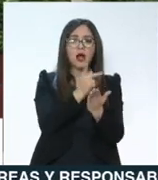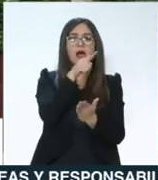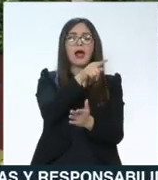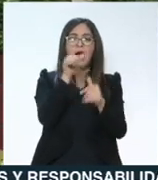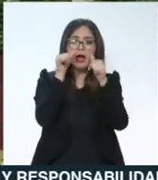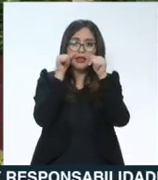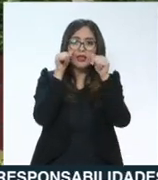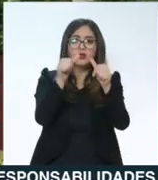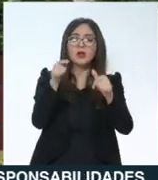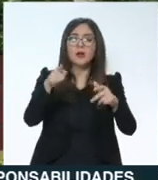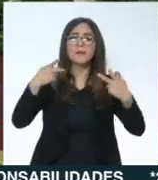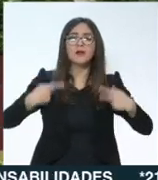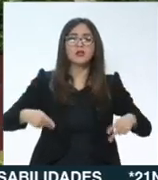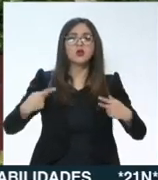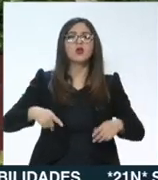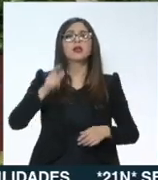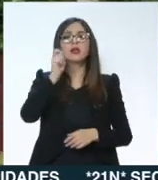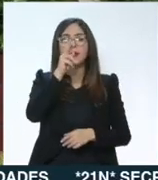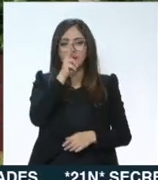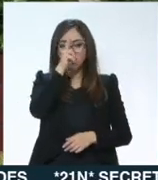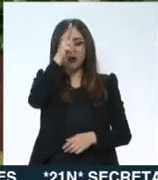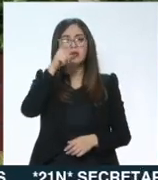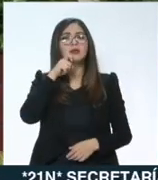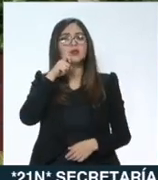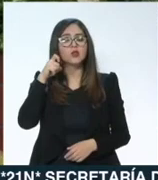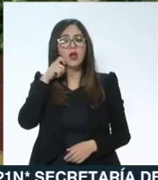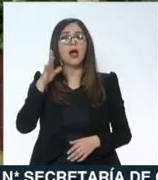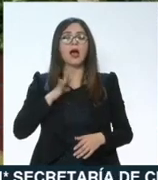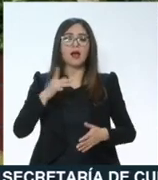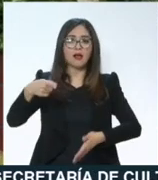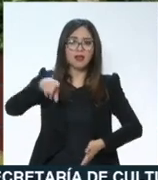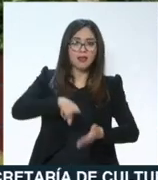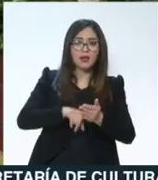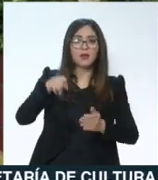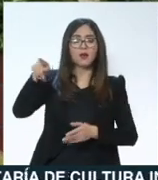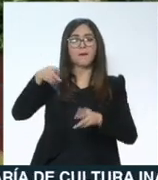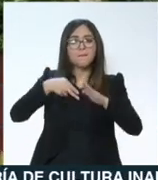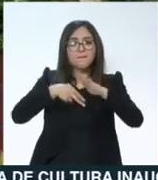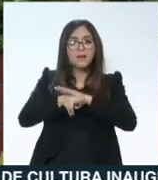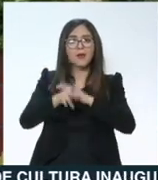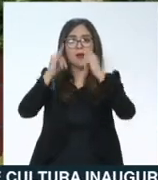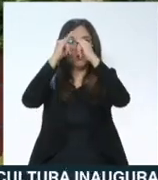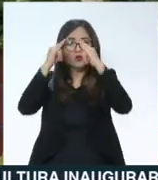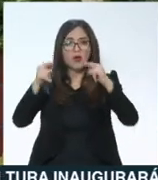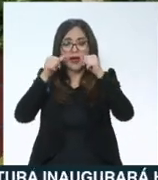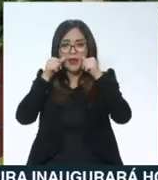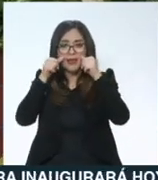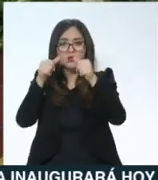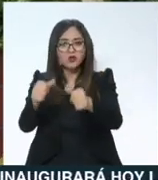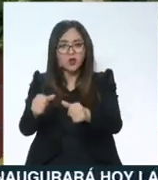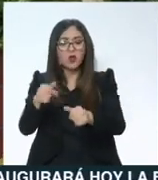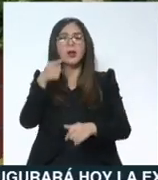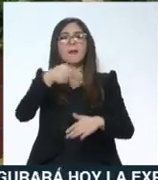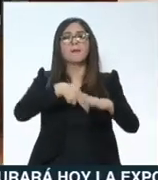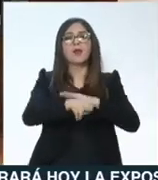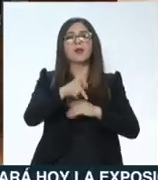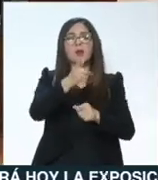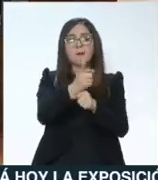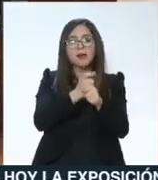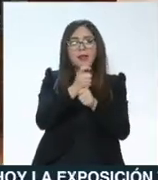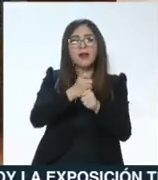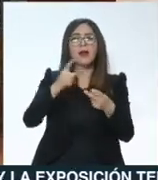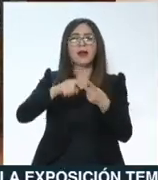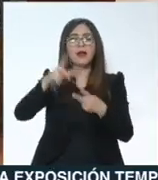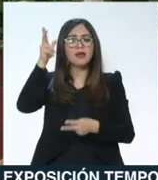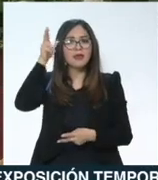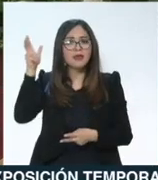violencia sexual. Contamos con módulos de atención al interior del sistema de transporte colectivo Metro. Están ubicados en Valderas, en Hidalgo,